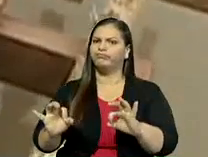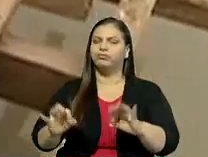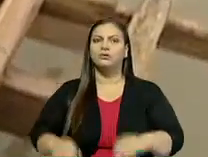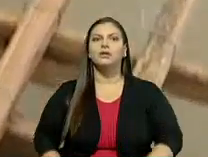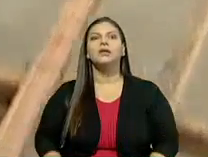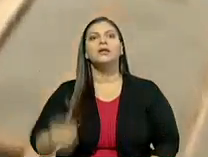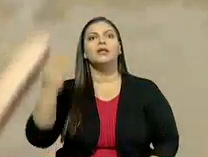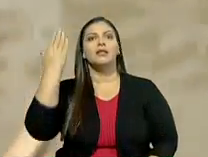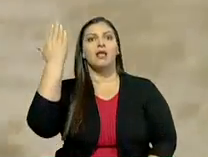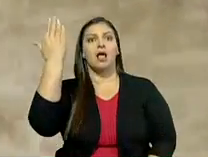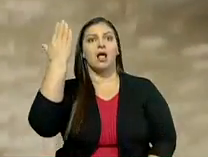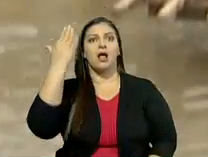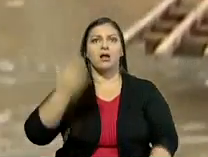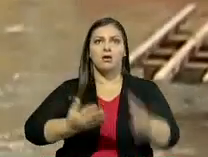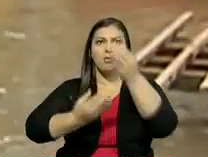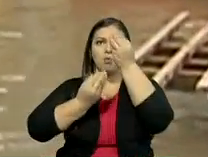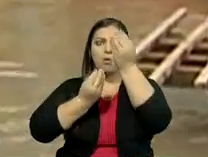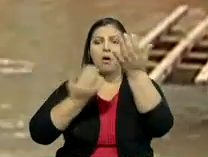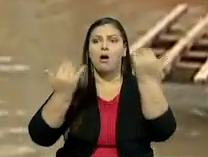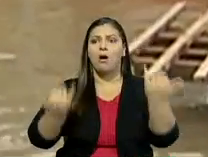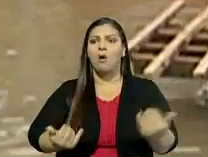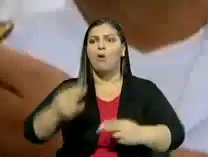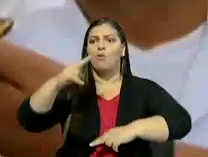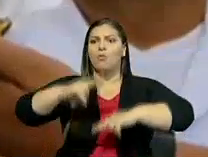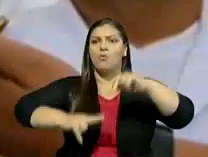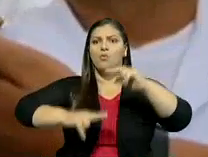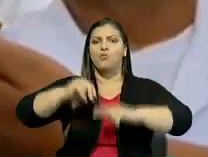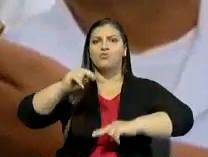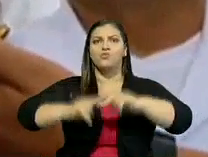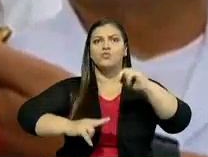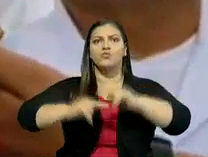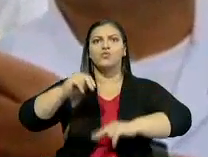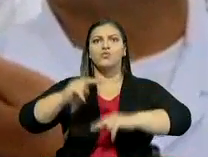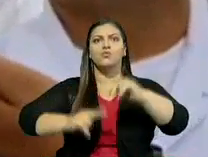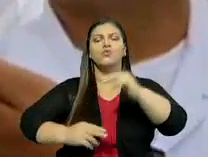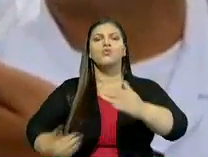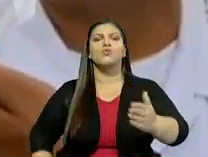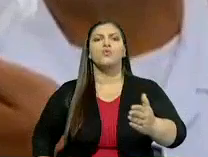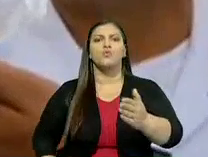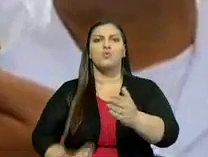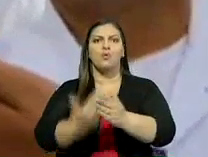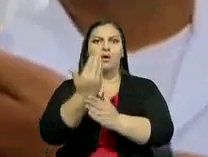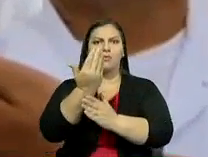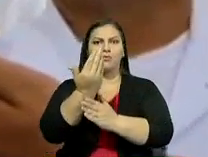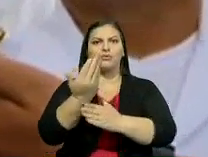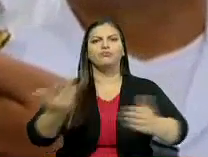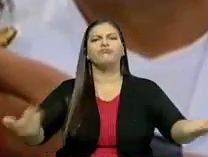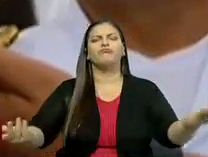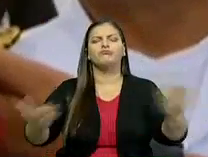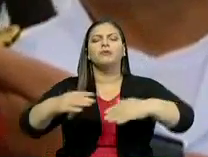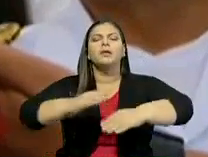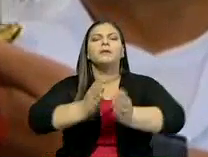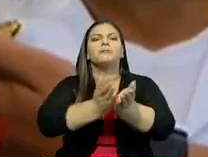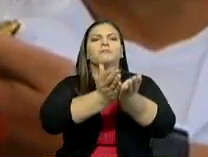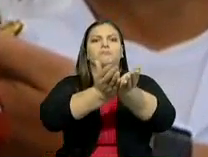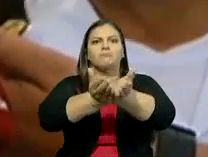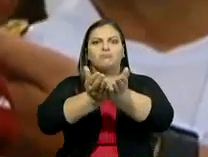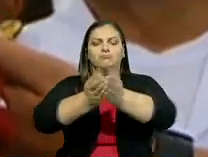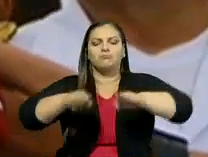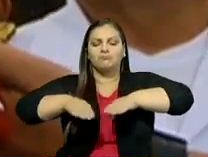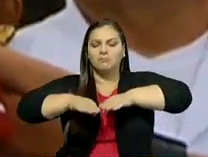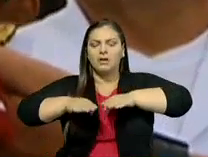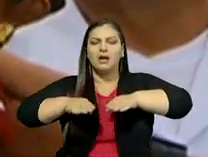muelles en convenio con la institución militar. Son casi 300 metros de muelle, lo cual va a preparar a la ciudad